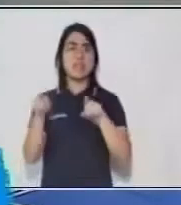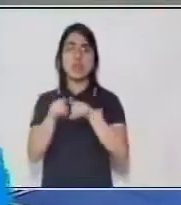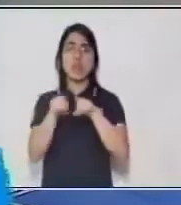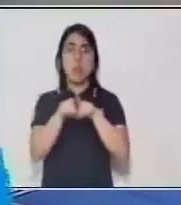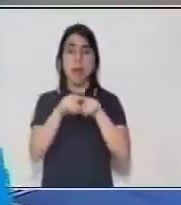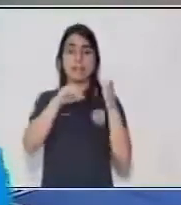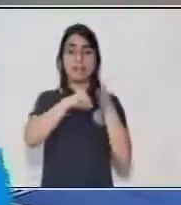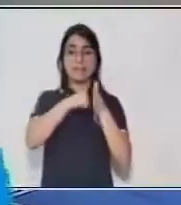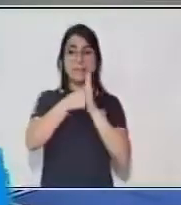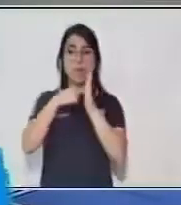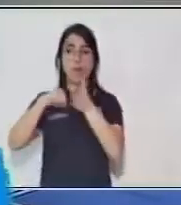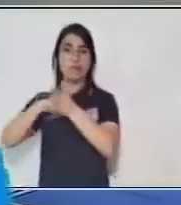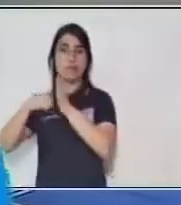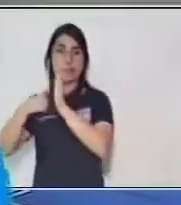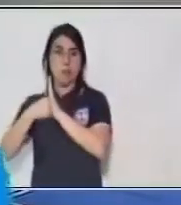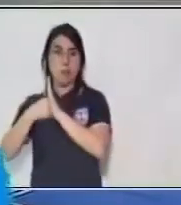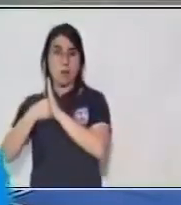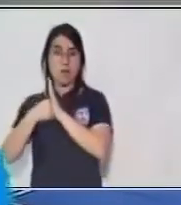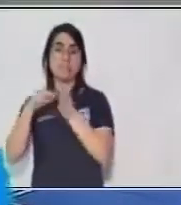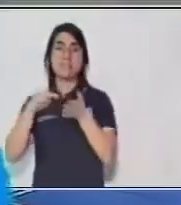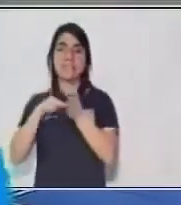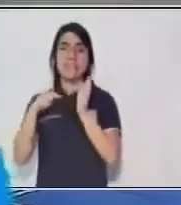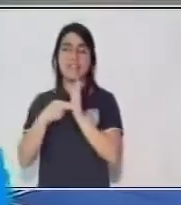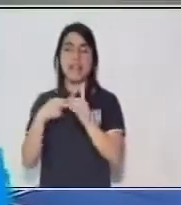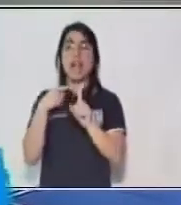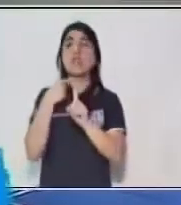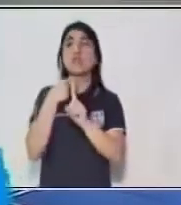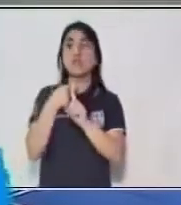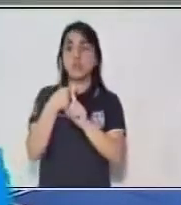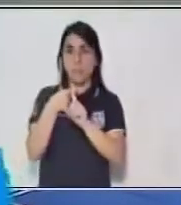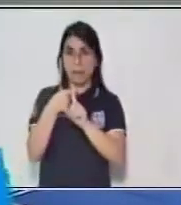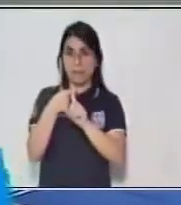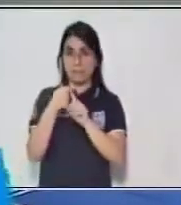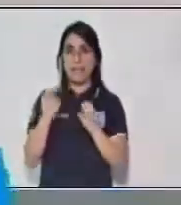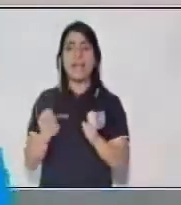¿sí? Y ahora tenemos la gráfica de la función acá.